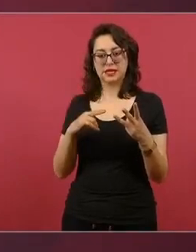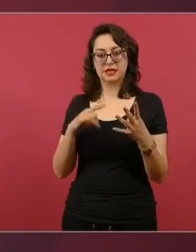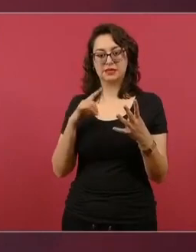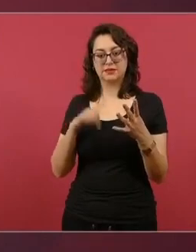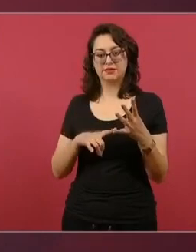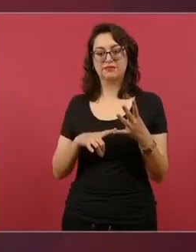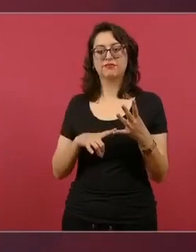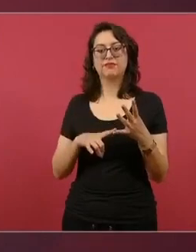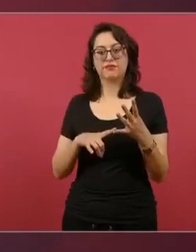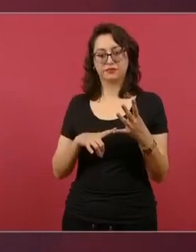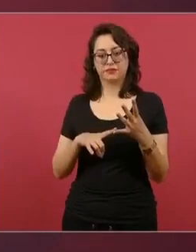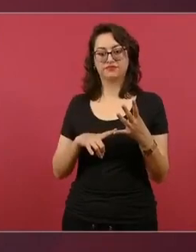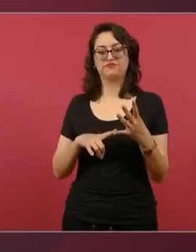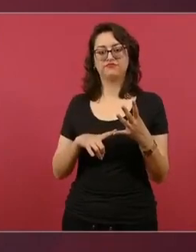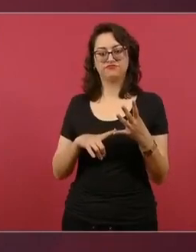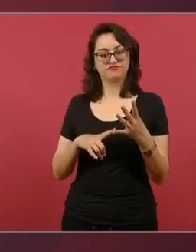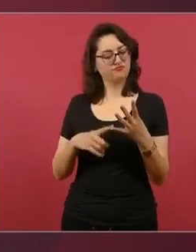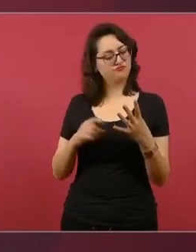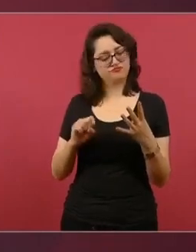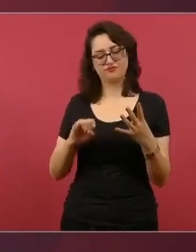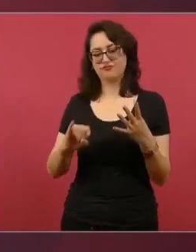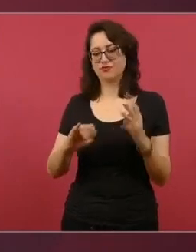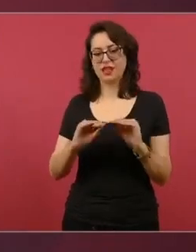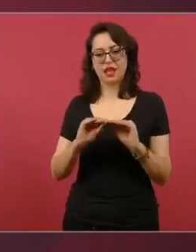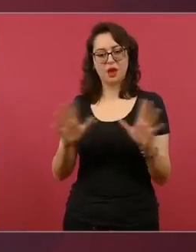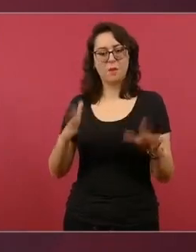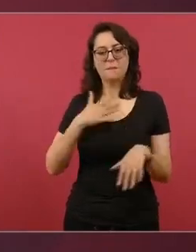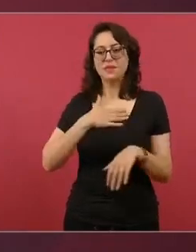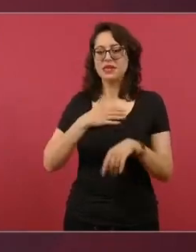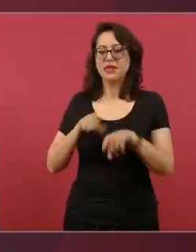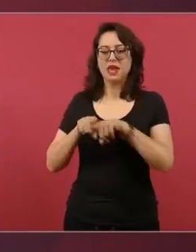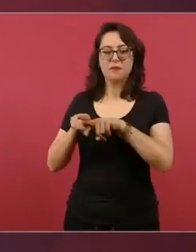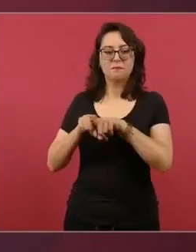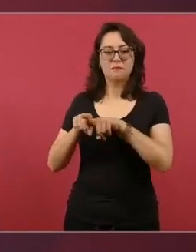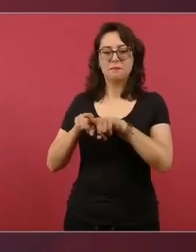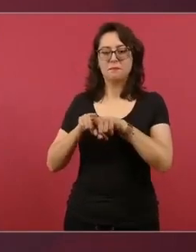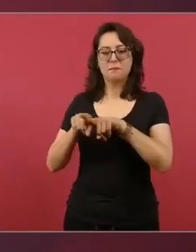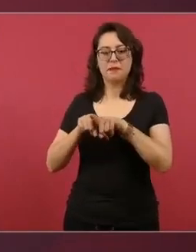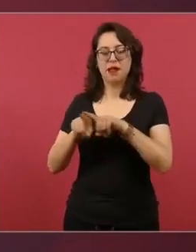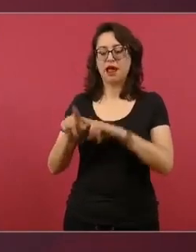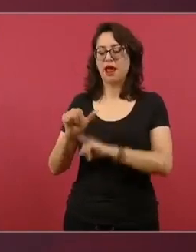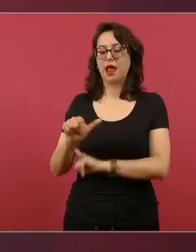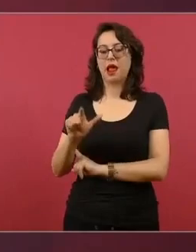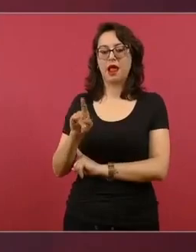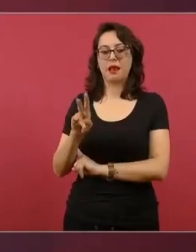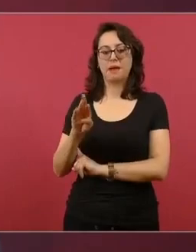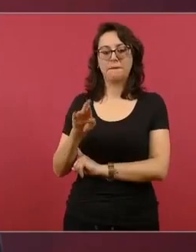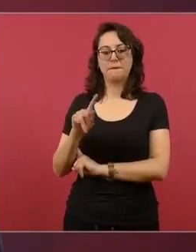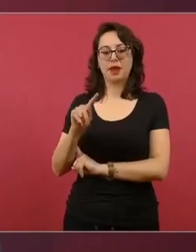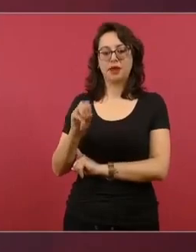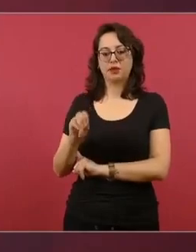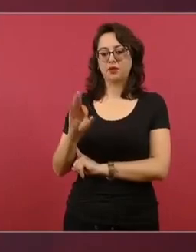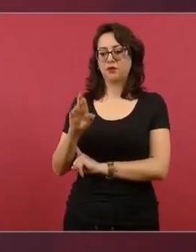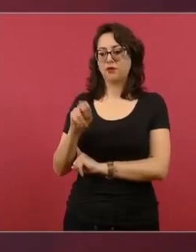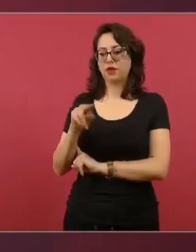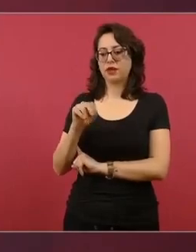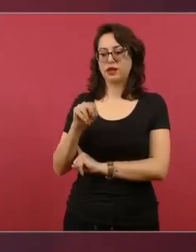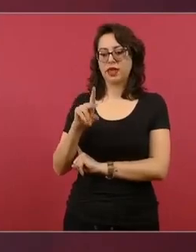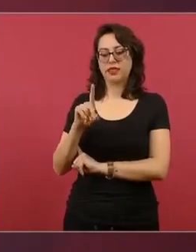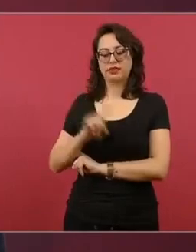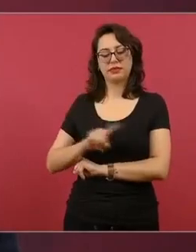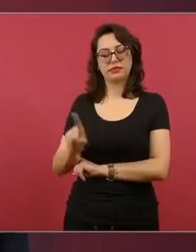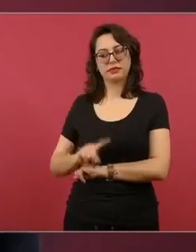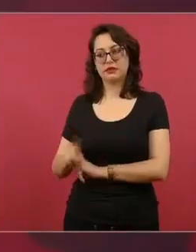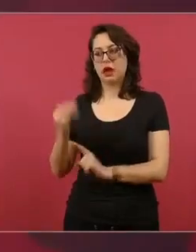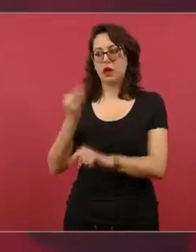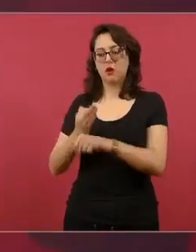Desde luego, ese es mi hermano, Alberto Fernández. Están atravesando por una situación difícil